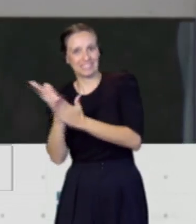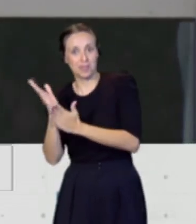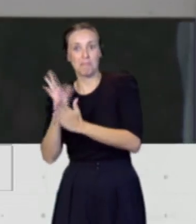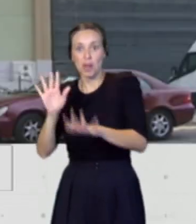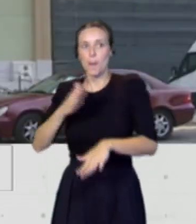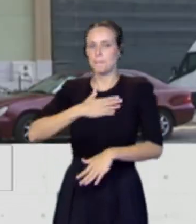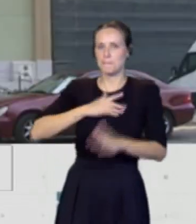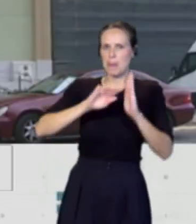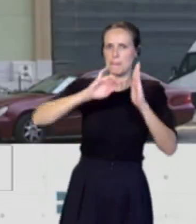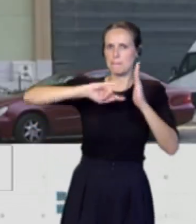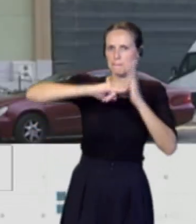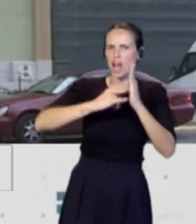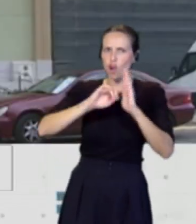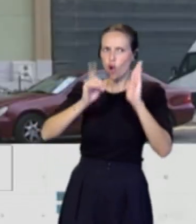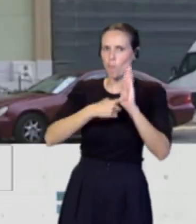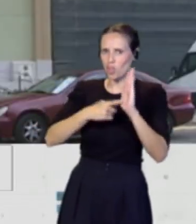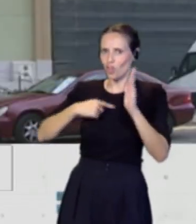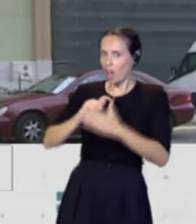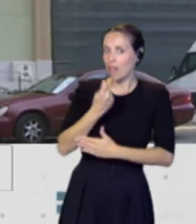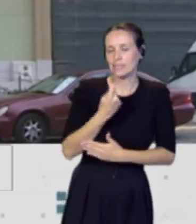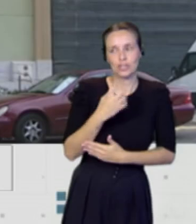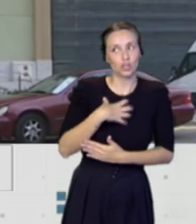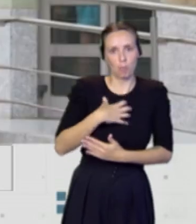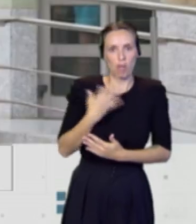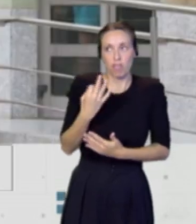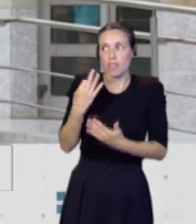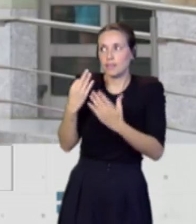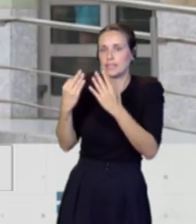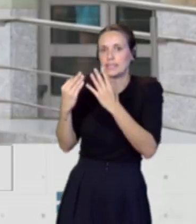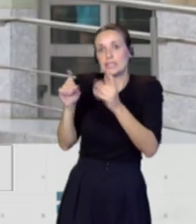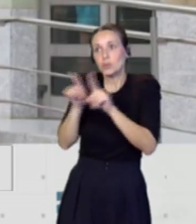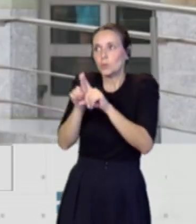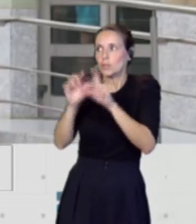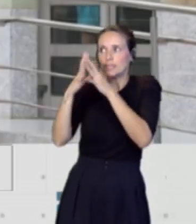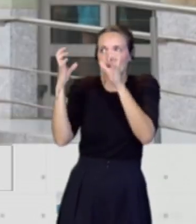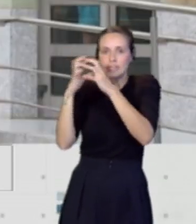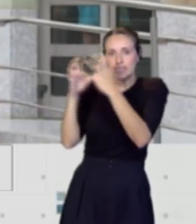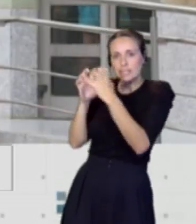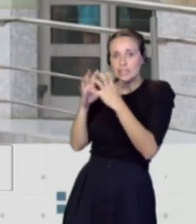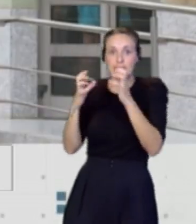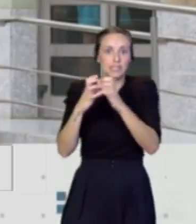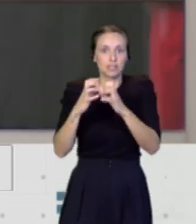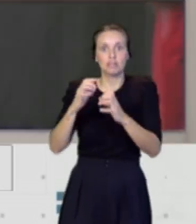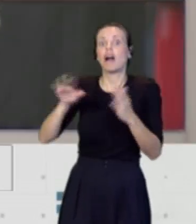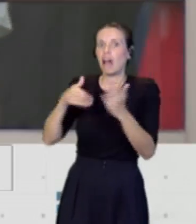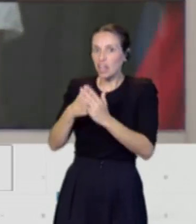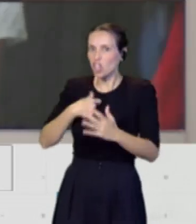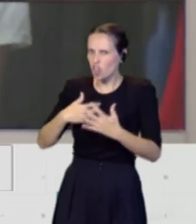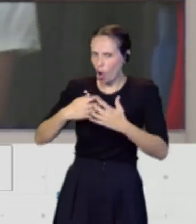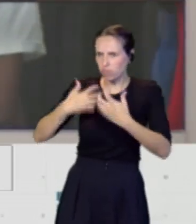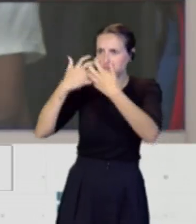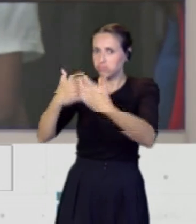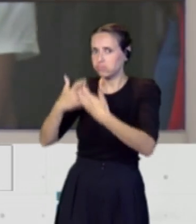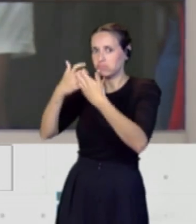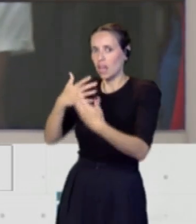A. Créame, por tanto, que esas críticas las he escuchado, las he hecho mías y he peleado denodadamente durante todo el procedimiento negociador para